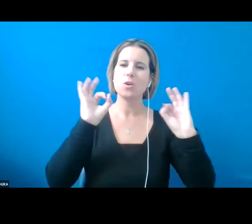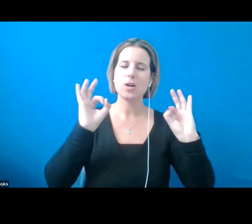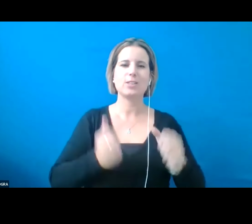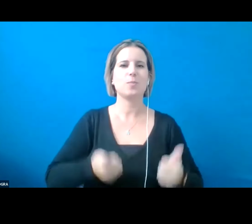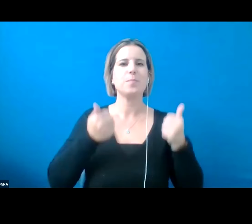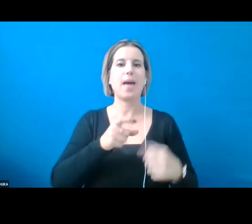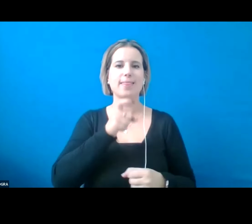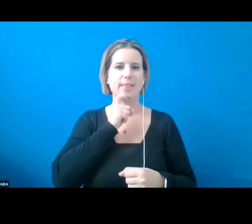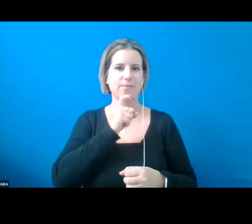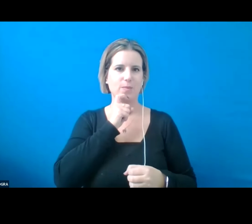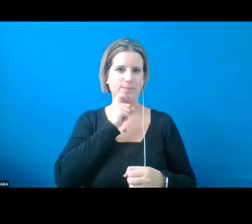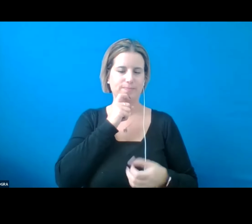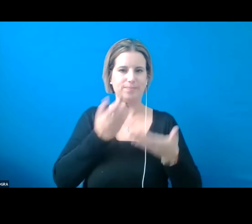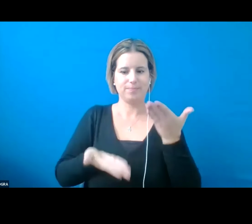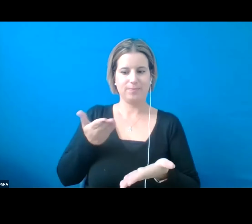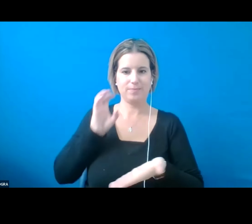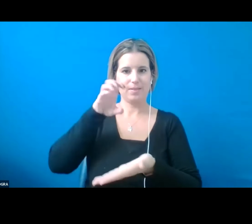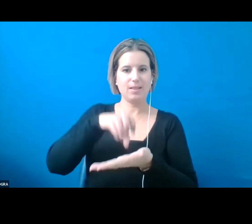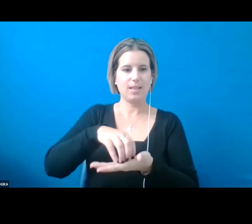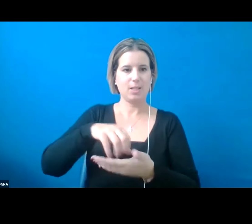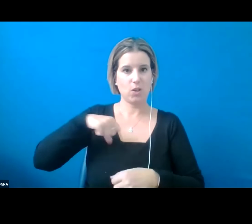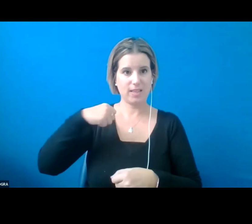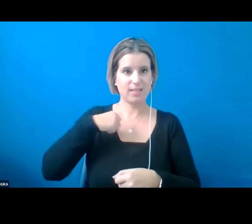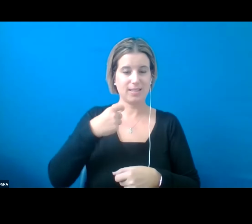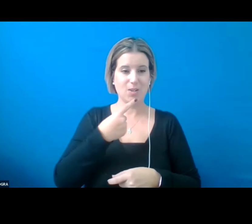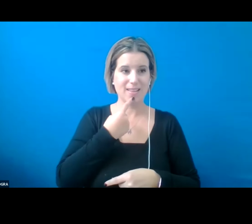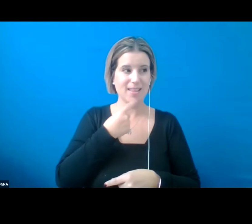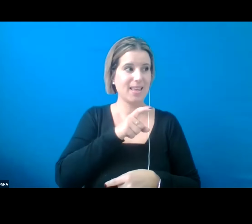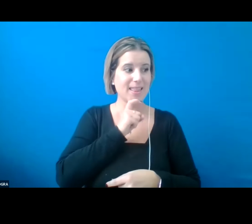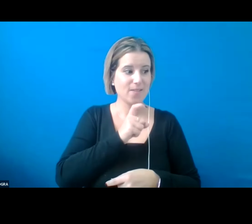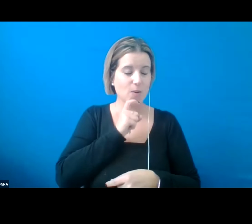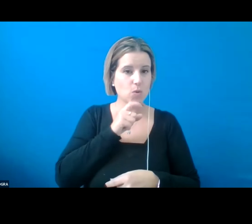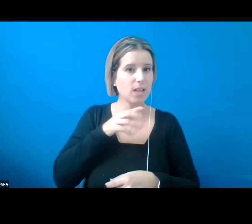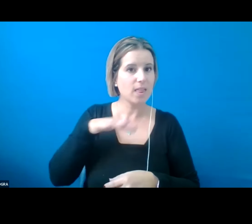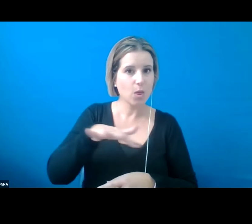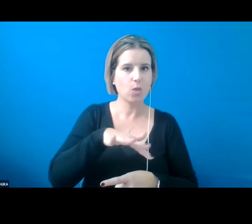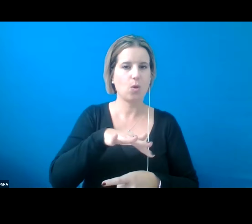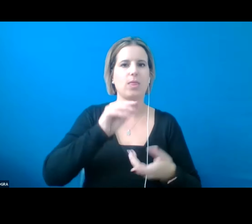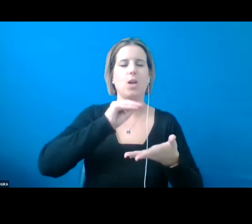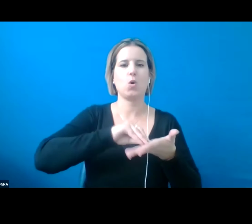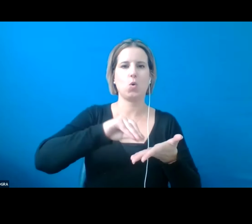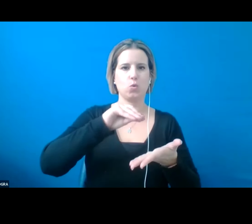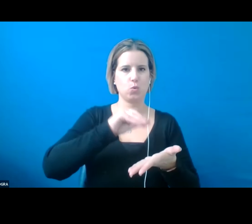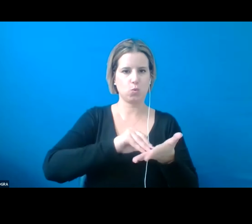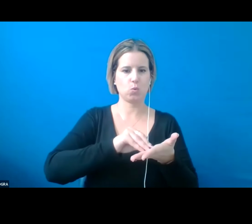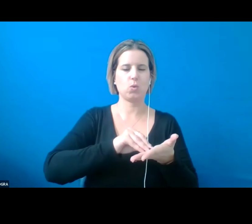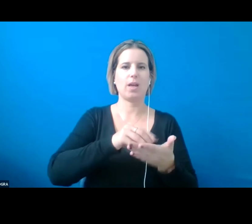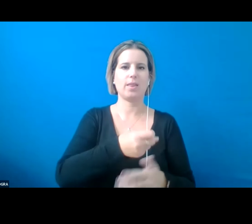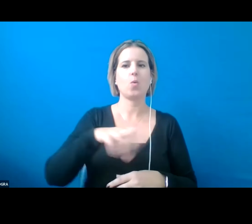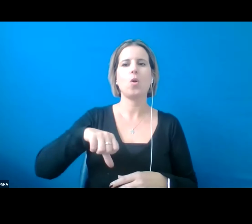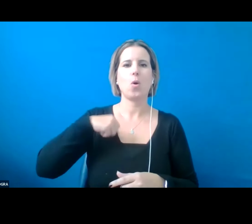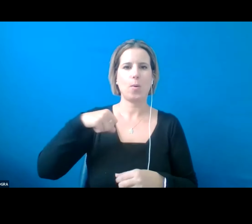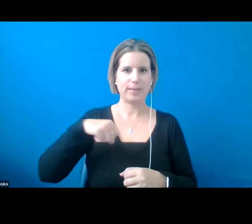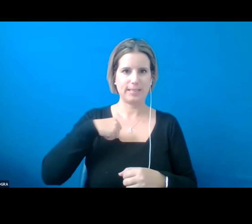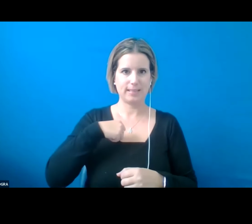respecto al centro de salud decían que las dificultades estaban en las consultas y en las pruebas diagnósticas en